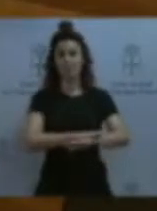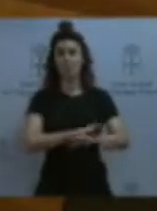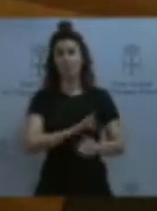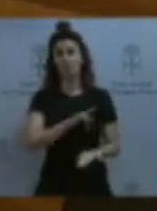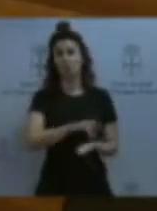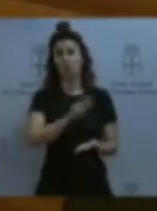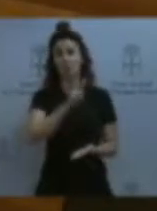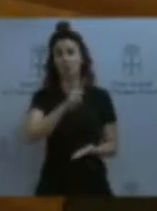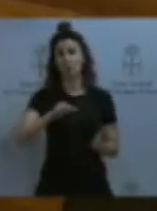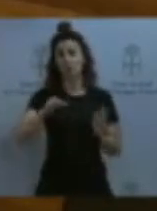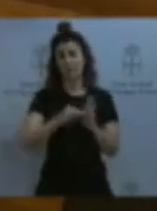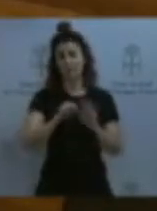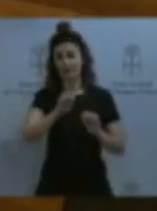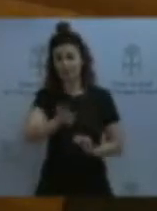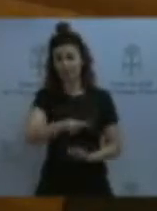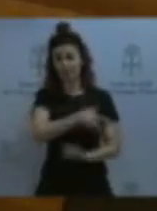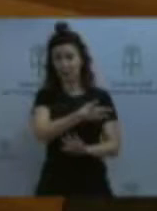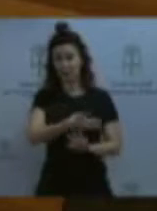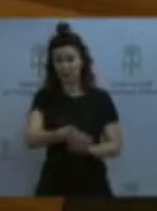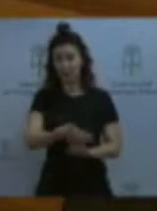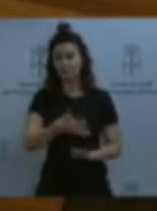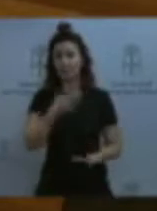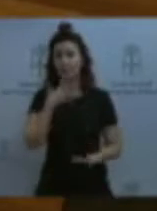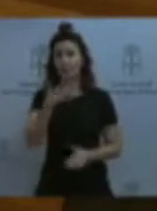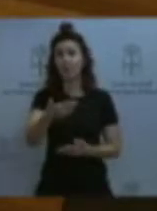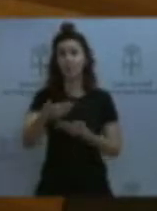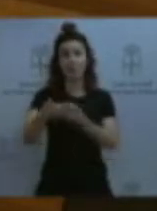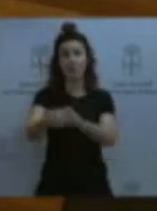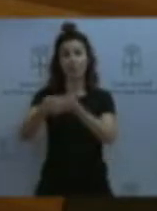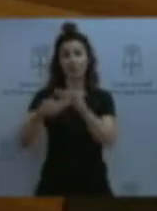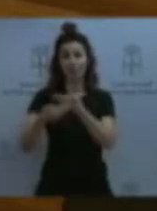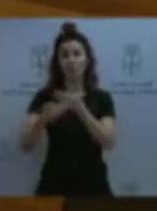casi 5 años desde que chegou el mar el Museo del Calamar Xigante.